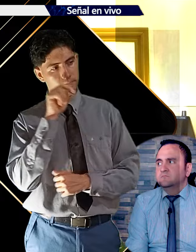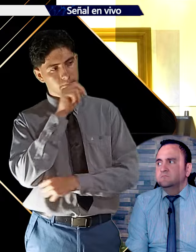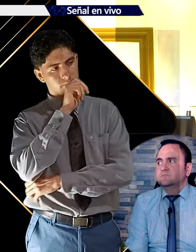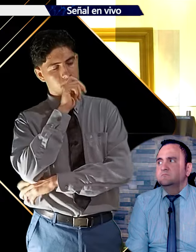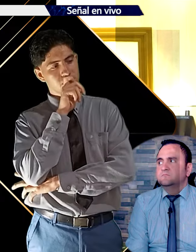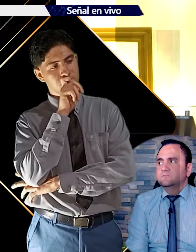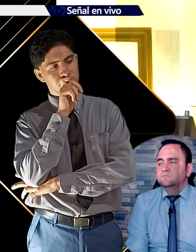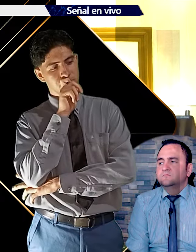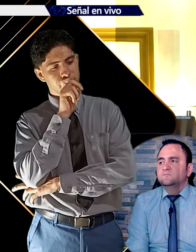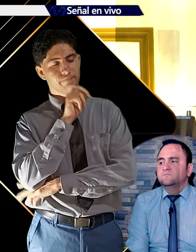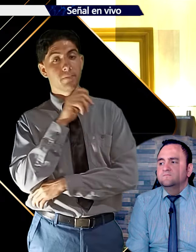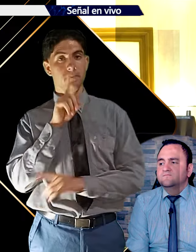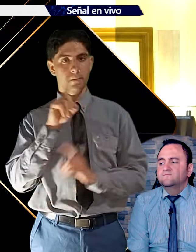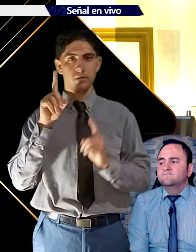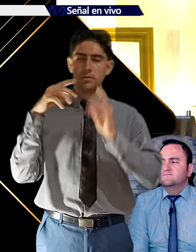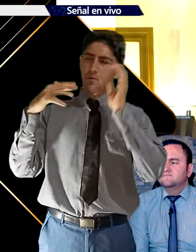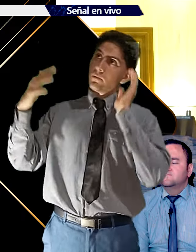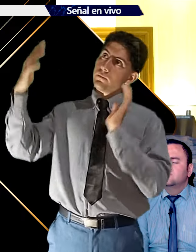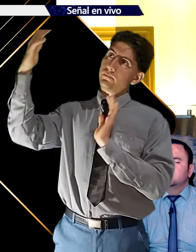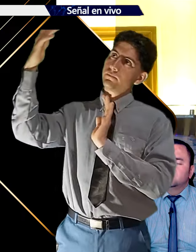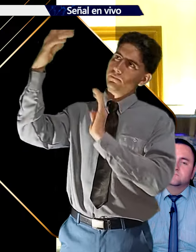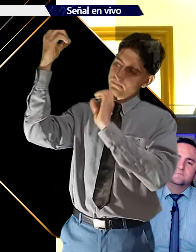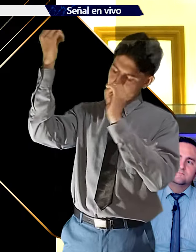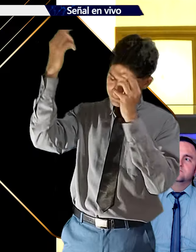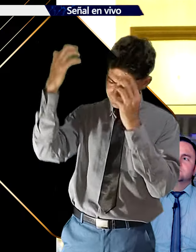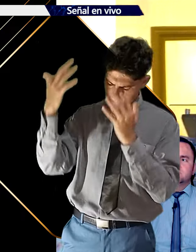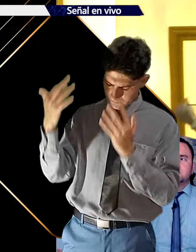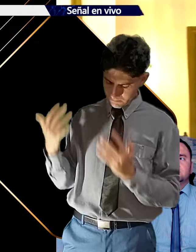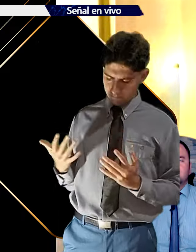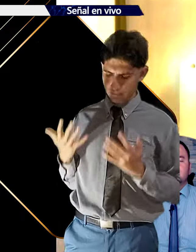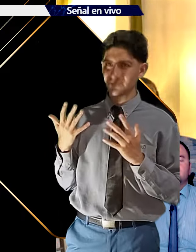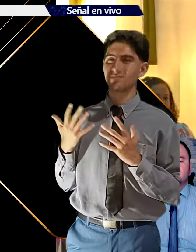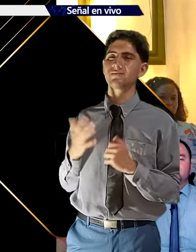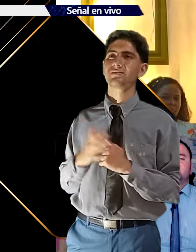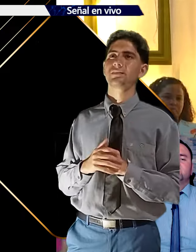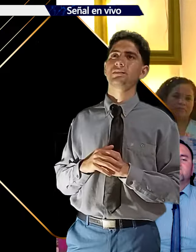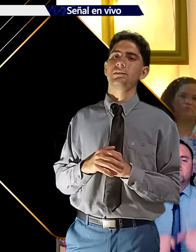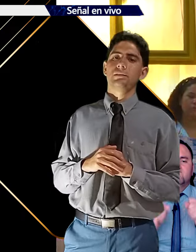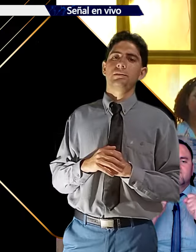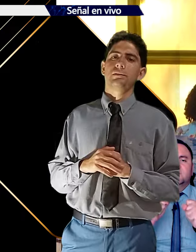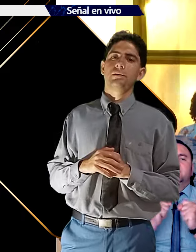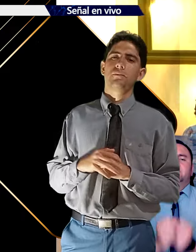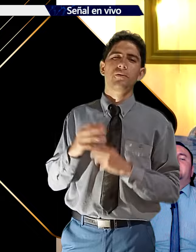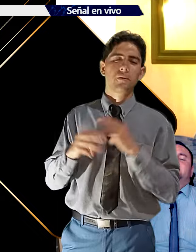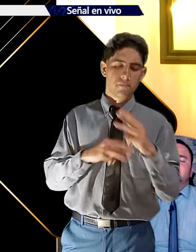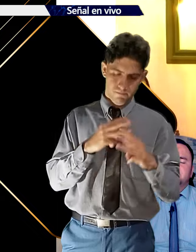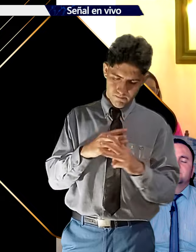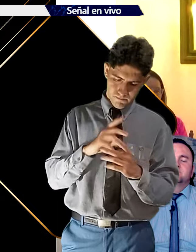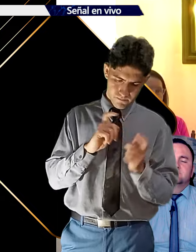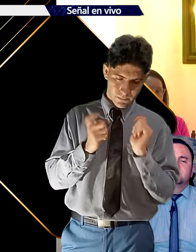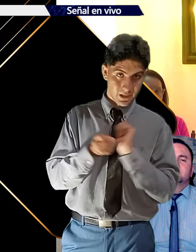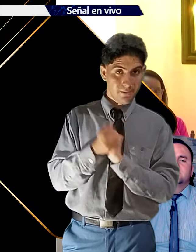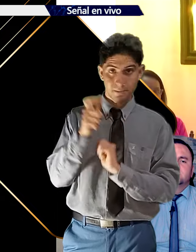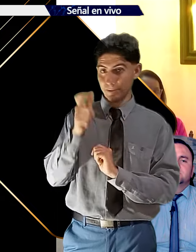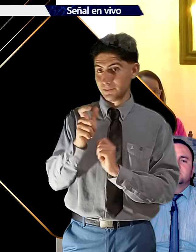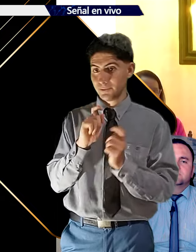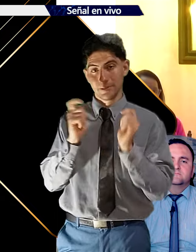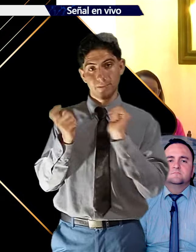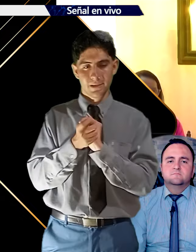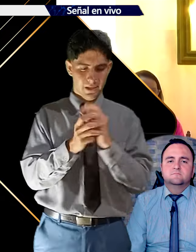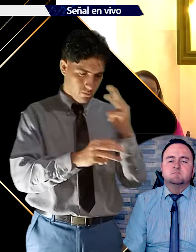había recibido el Espíritu Santo, y yo la veía como rara, como rara. Pero un día, después de entrar en la presencia de Dios, entonces ahí me di cuenta